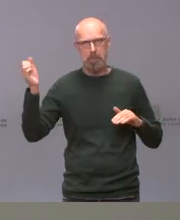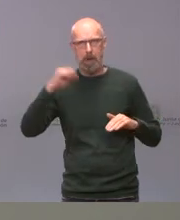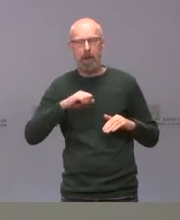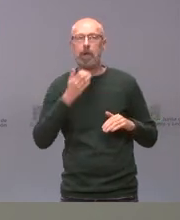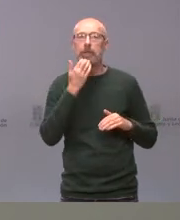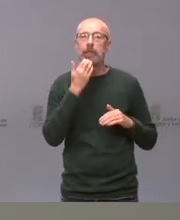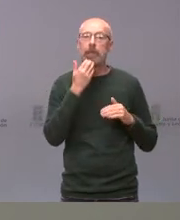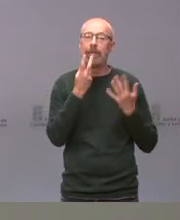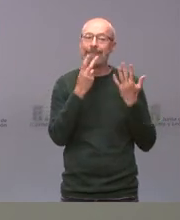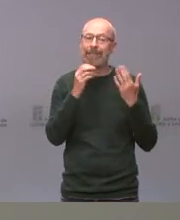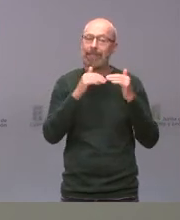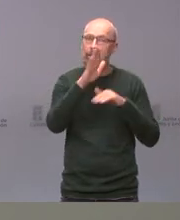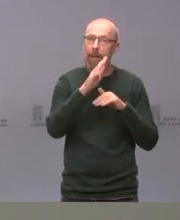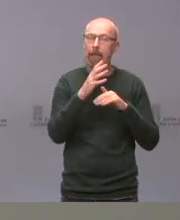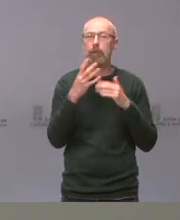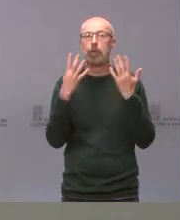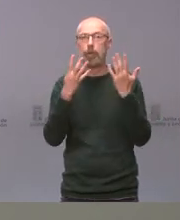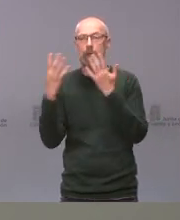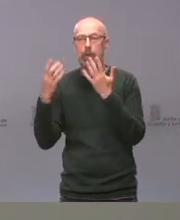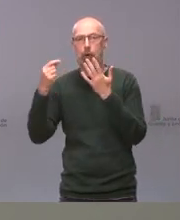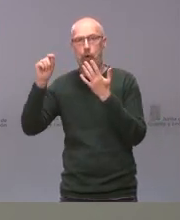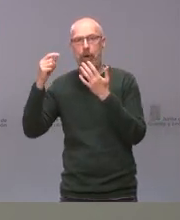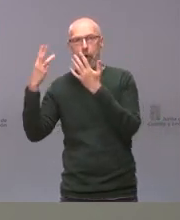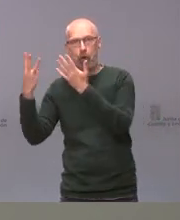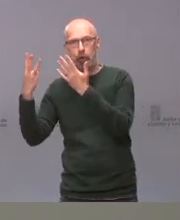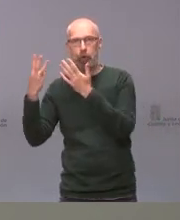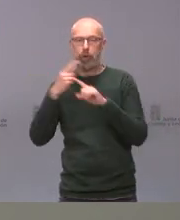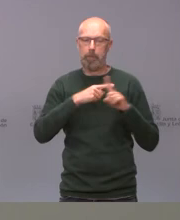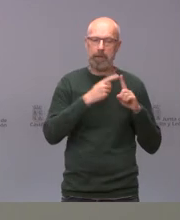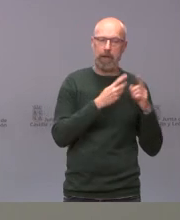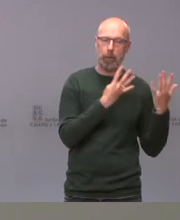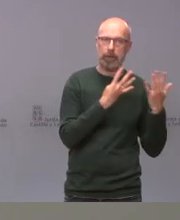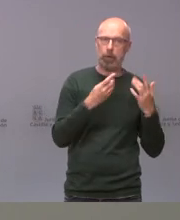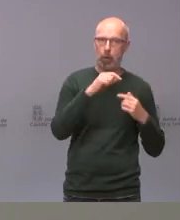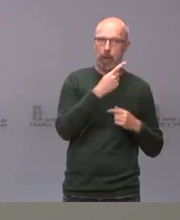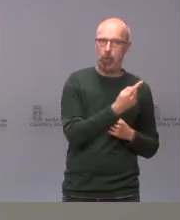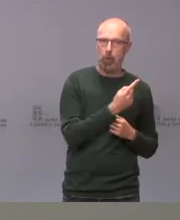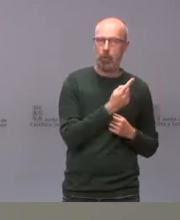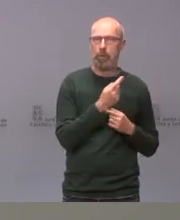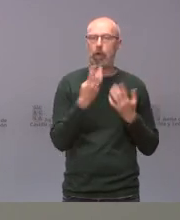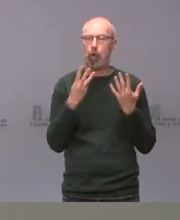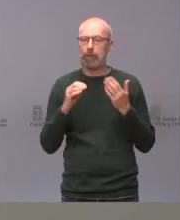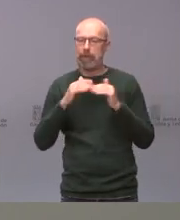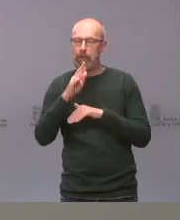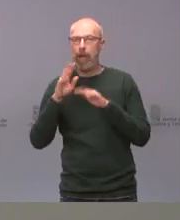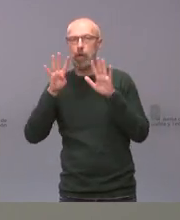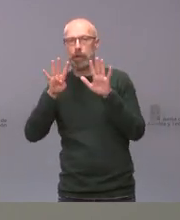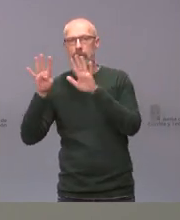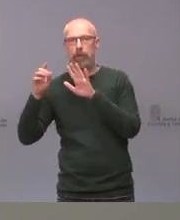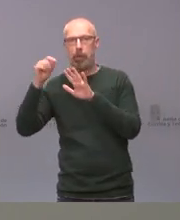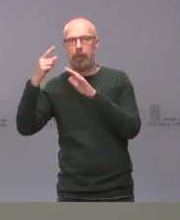un 99,8. La media es 99,1. Si vamos a mayores de 80, es 99,6. Y la media